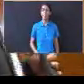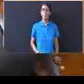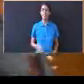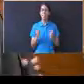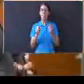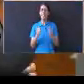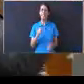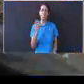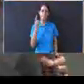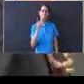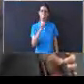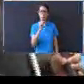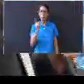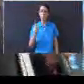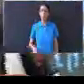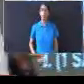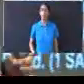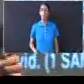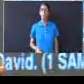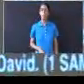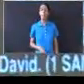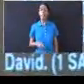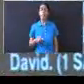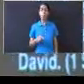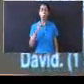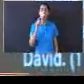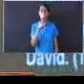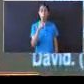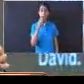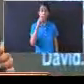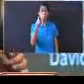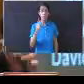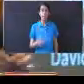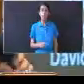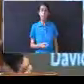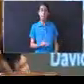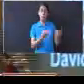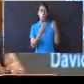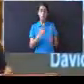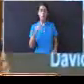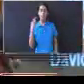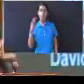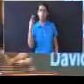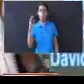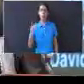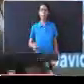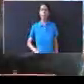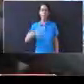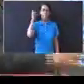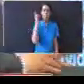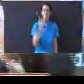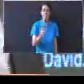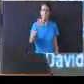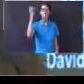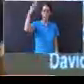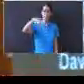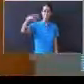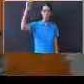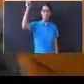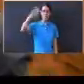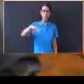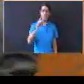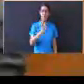Y en eso usted mira que viene el pastor y no sé quién. dice, te bendijo en el nombre de Jesús. Y aleluya.